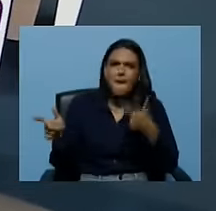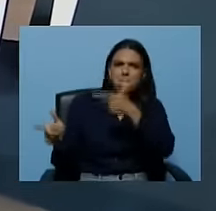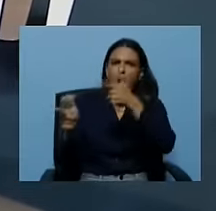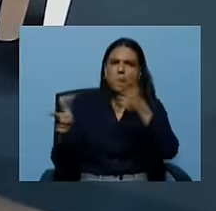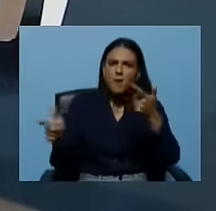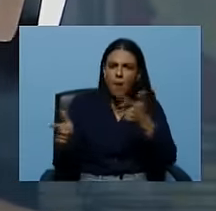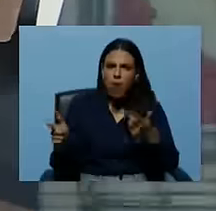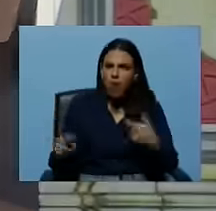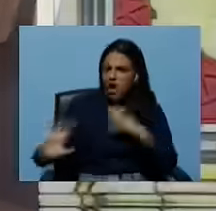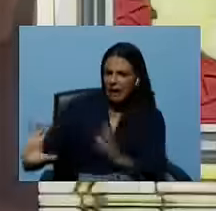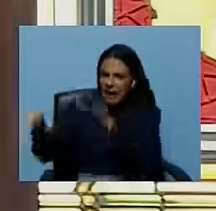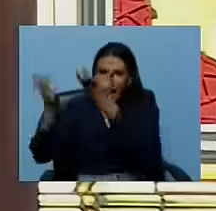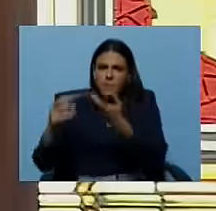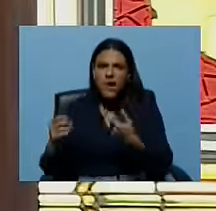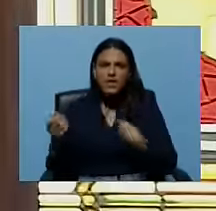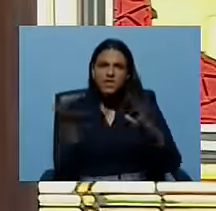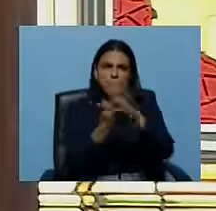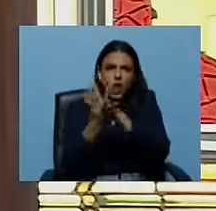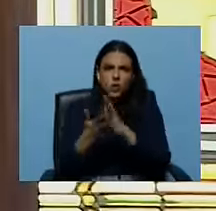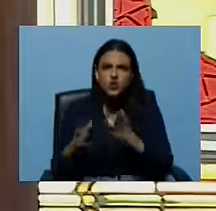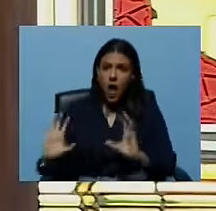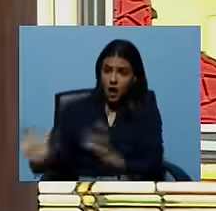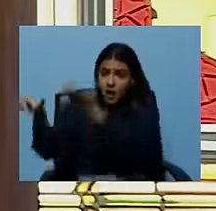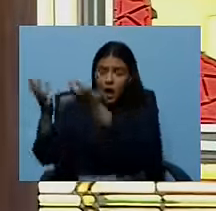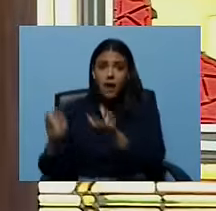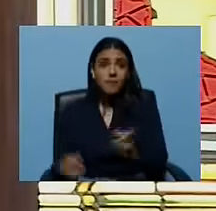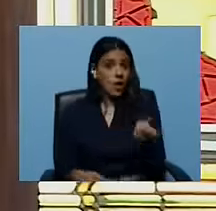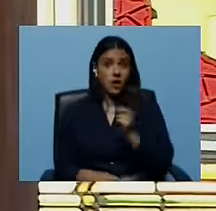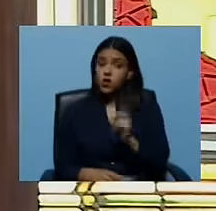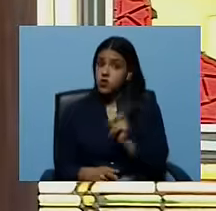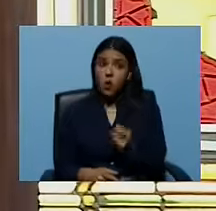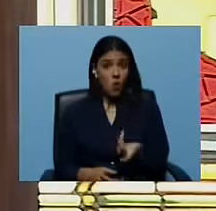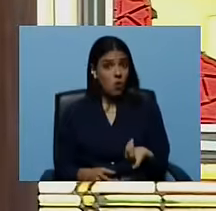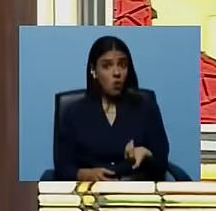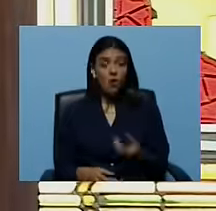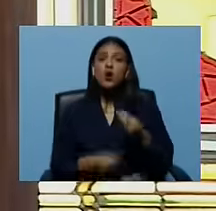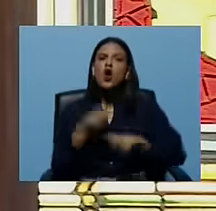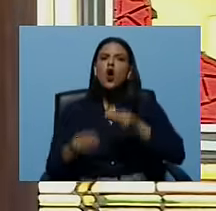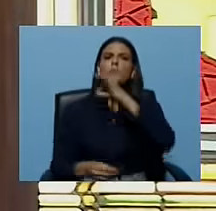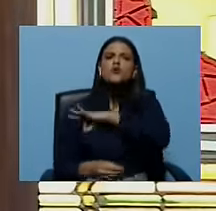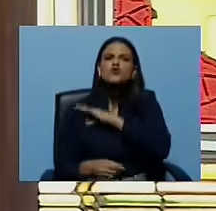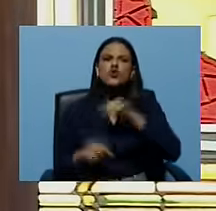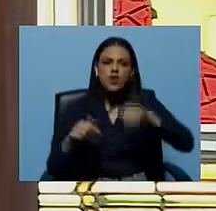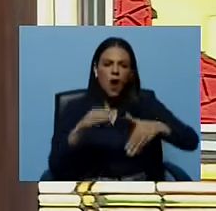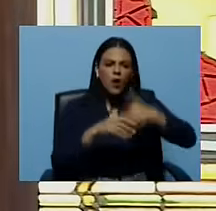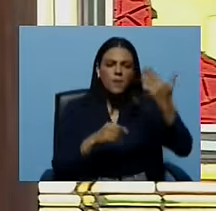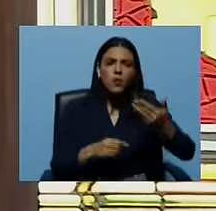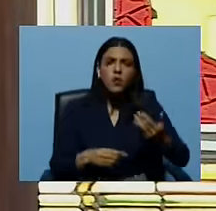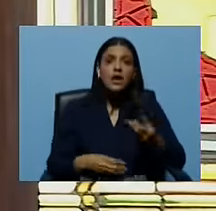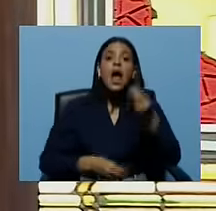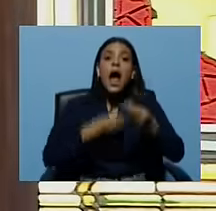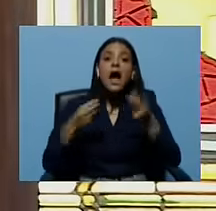¿Resolvemos esto a plomo? ¿Cómo se hace en la sociedad moderna? ¿Hay leyes?